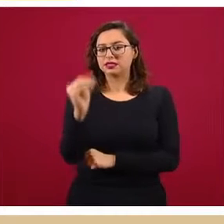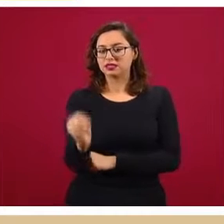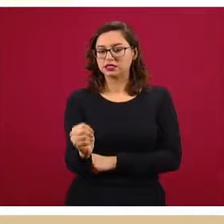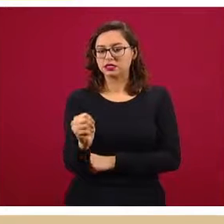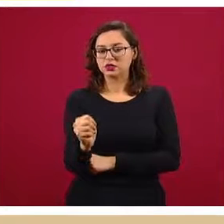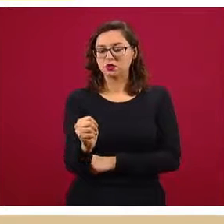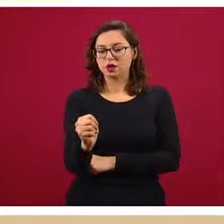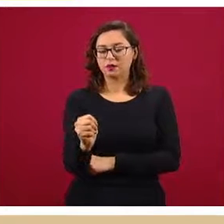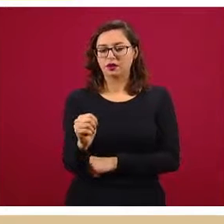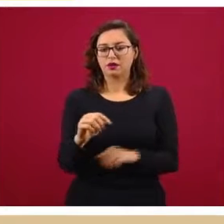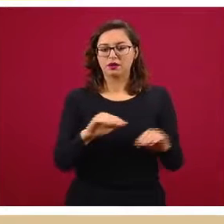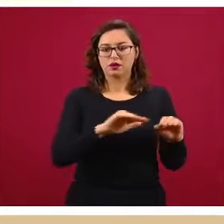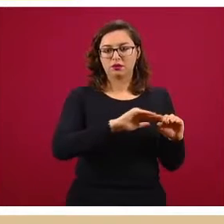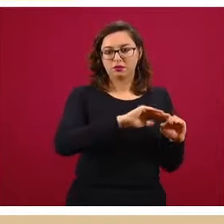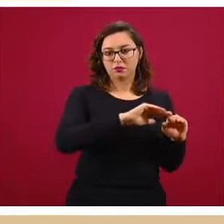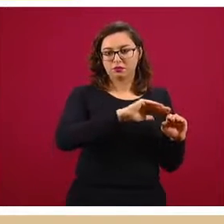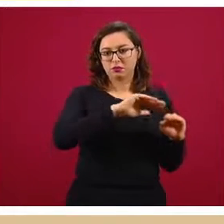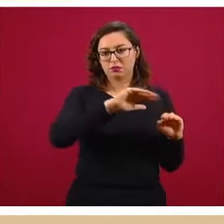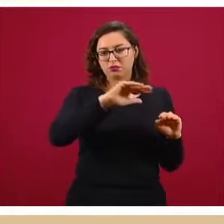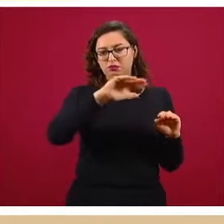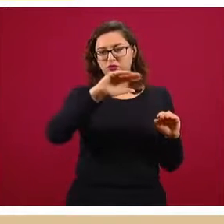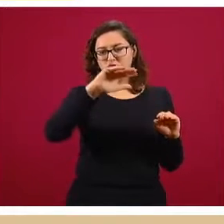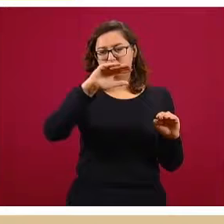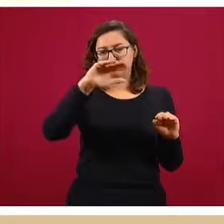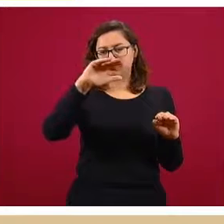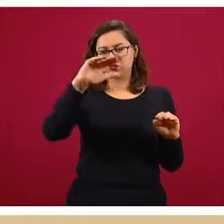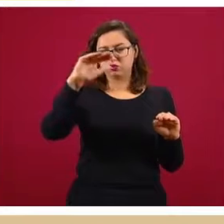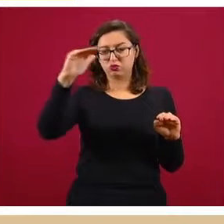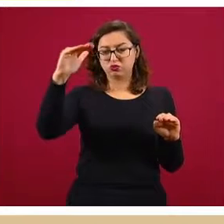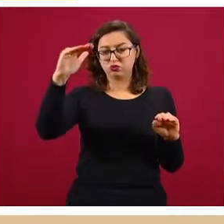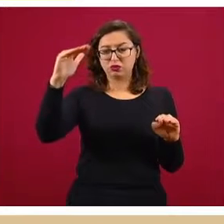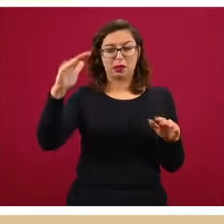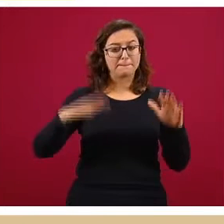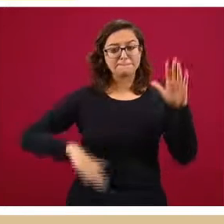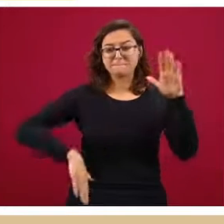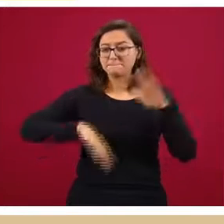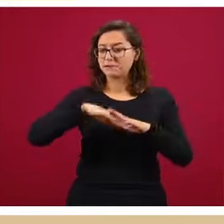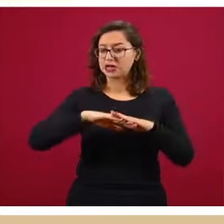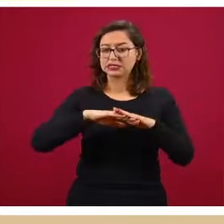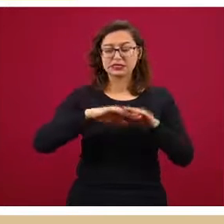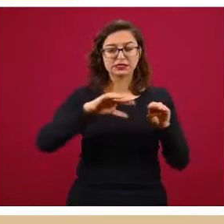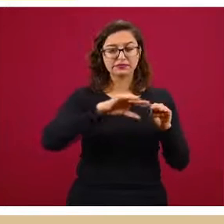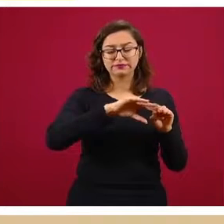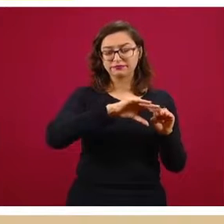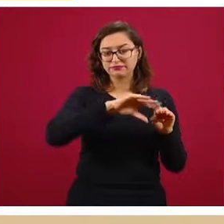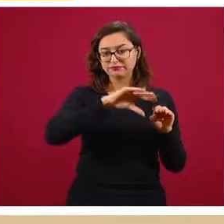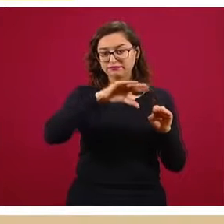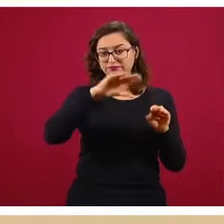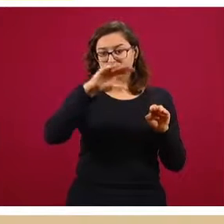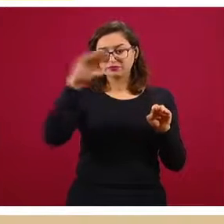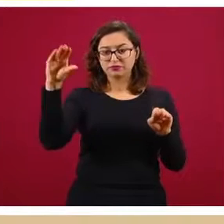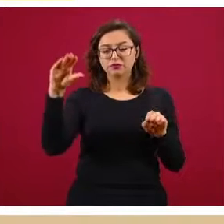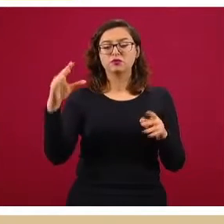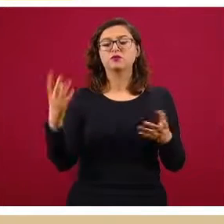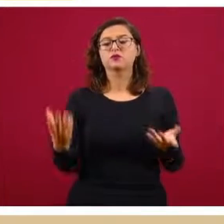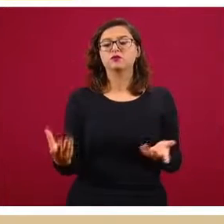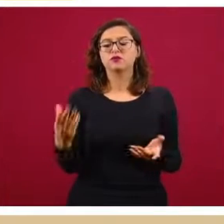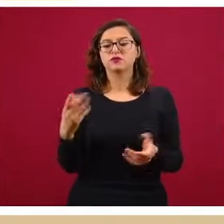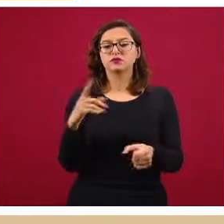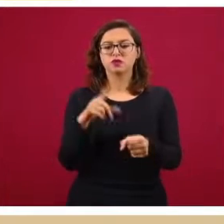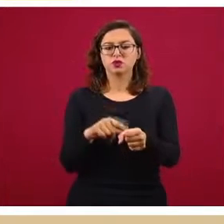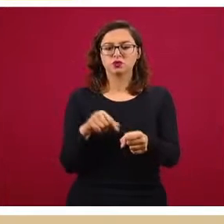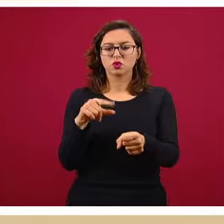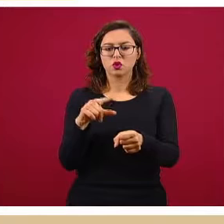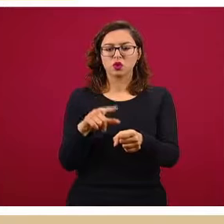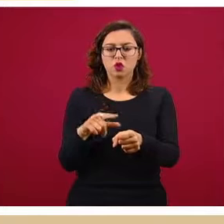a una cantidad máxima de personas enfermas, están representados los casos confirmados en color ocre,